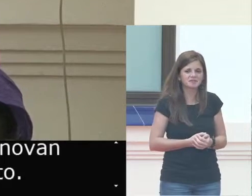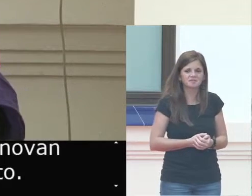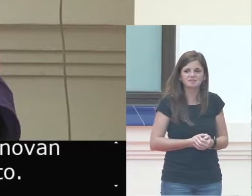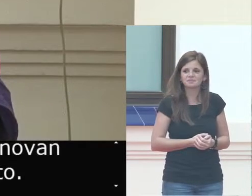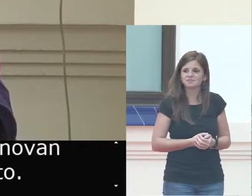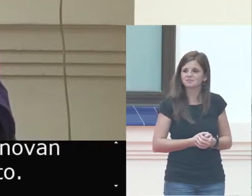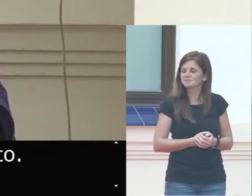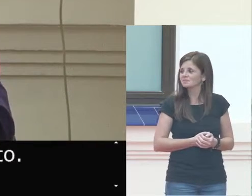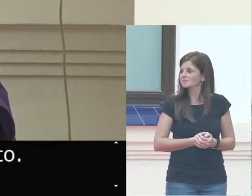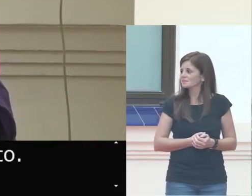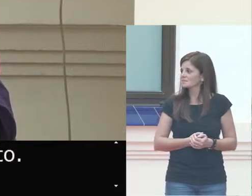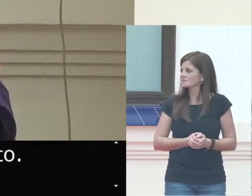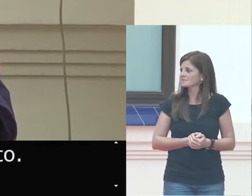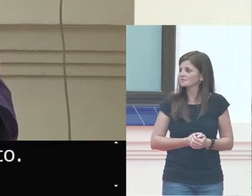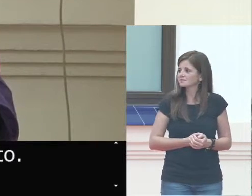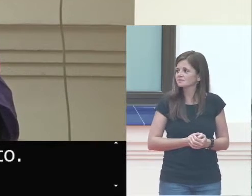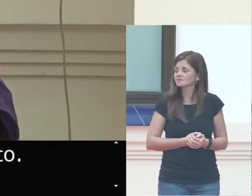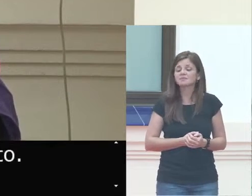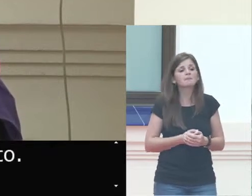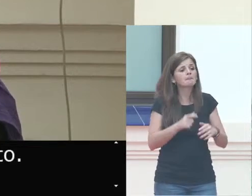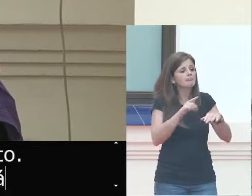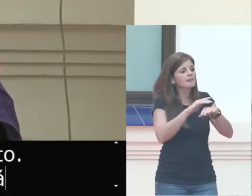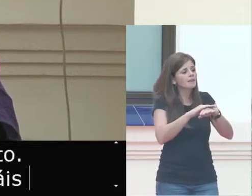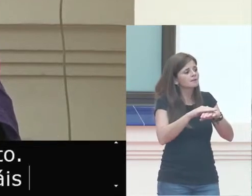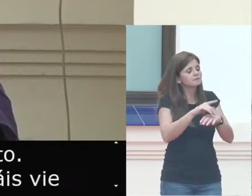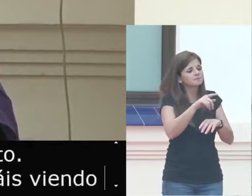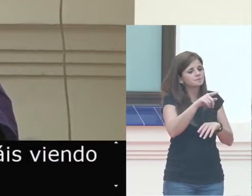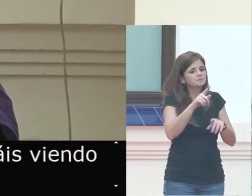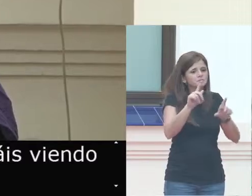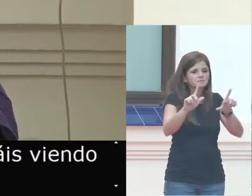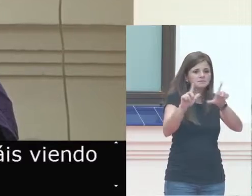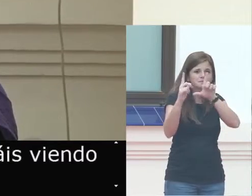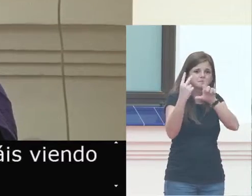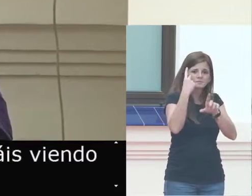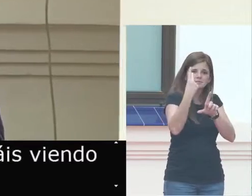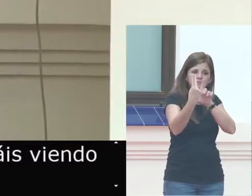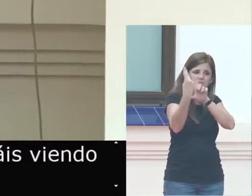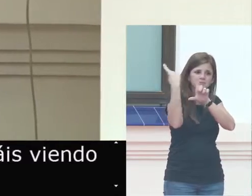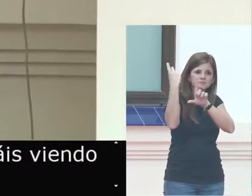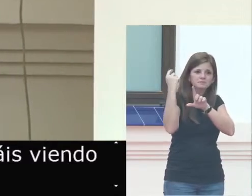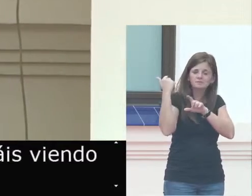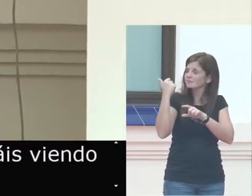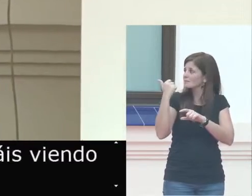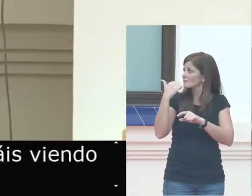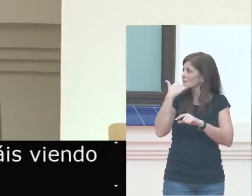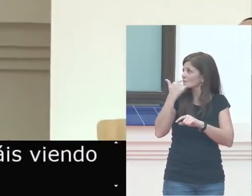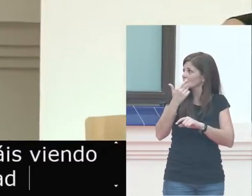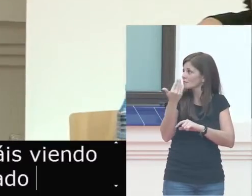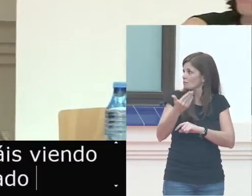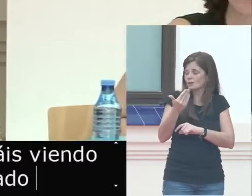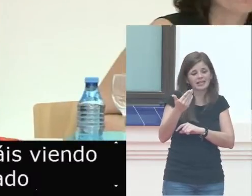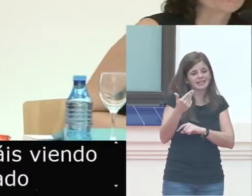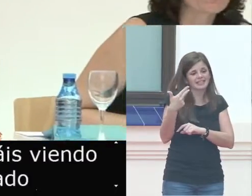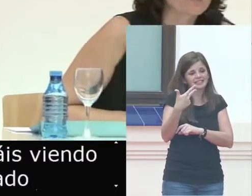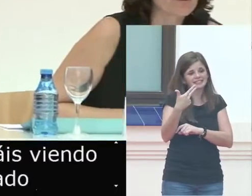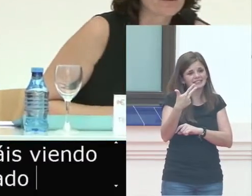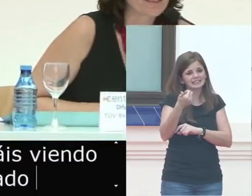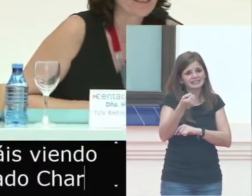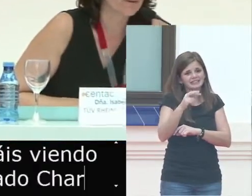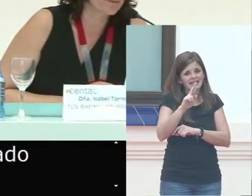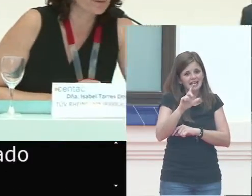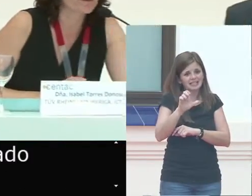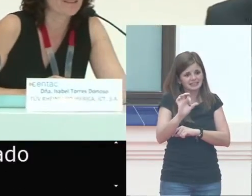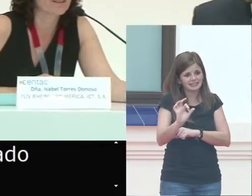Perdonad un momento, todos estáis viendo en pantalla una máxima que ha indicado Charles. Dice, no hay